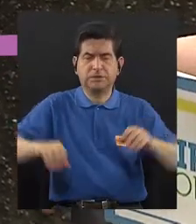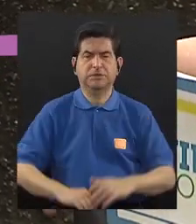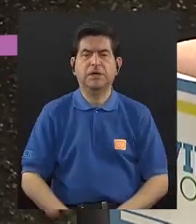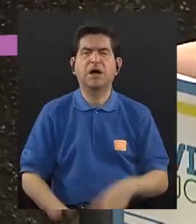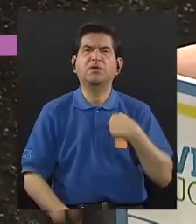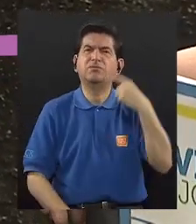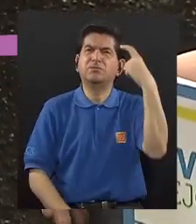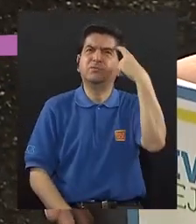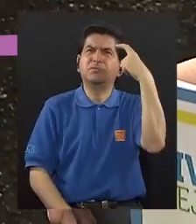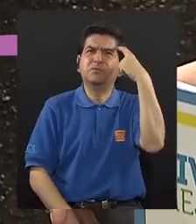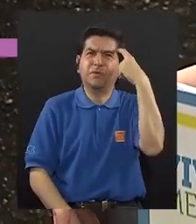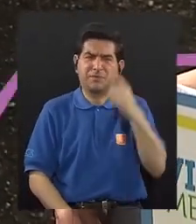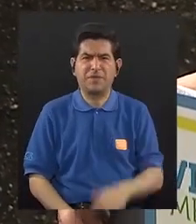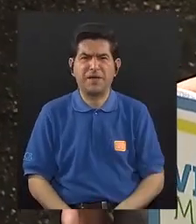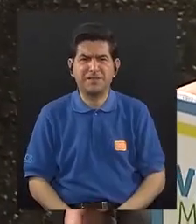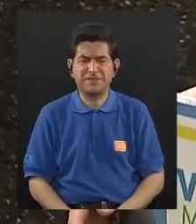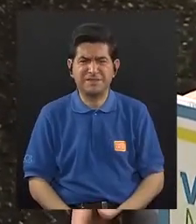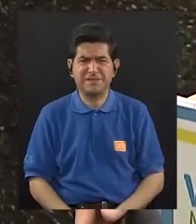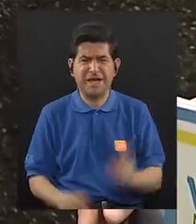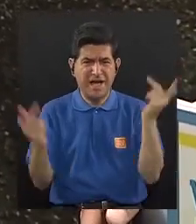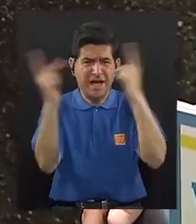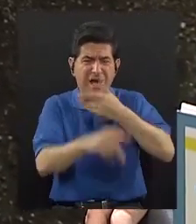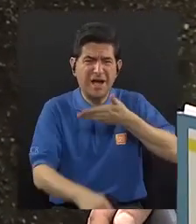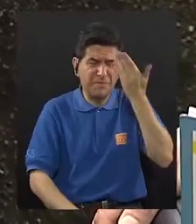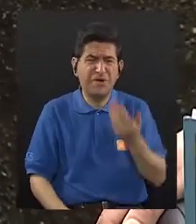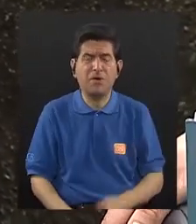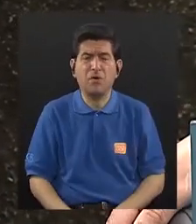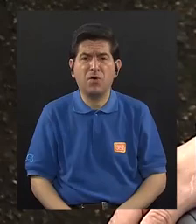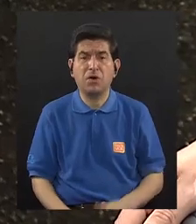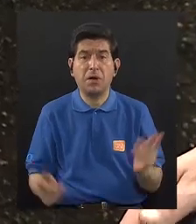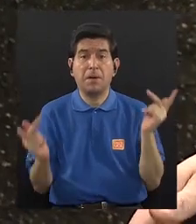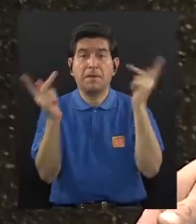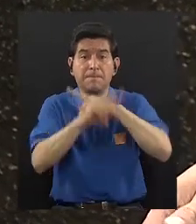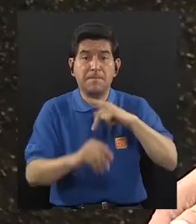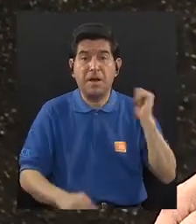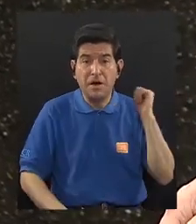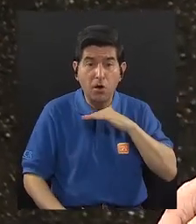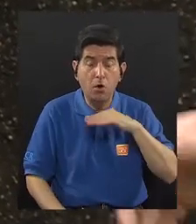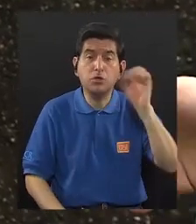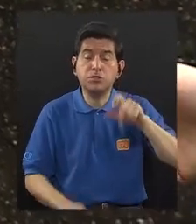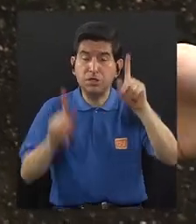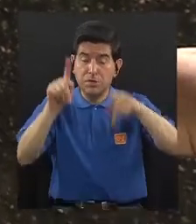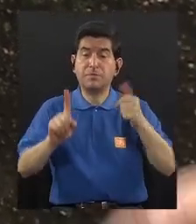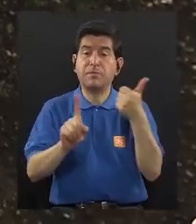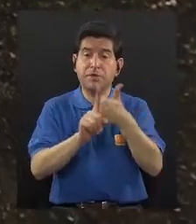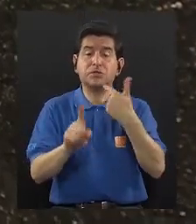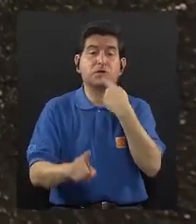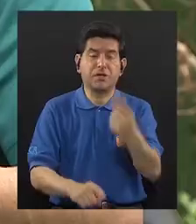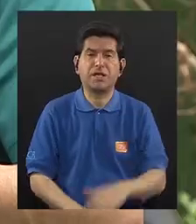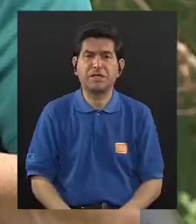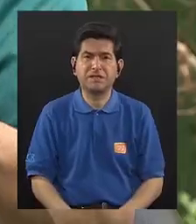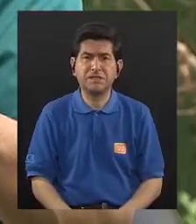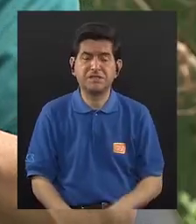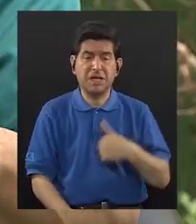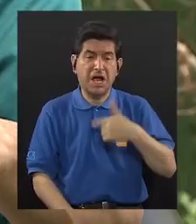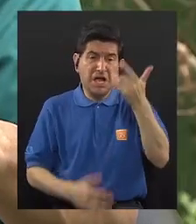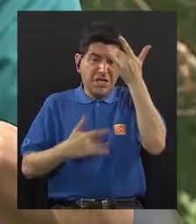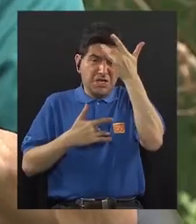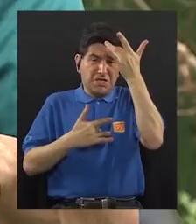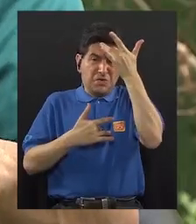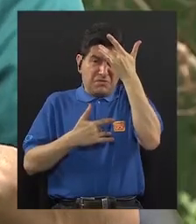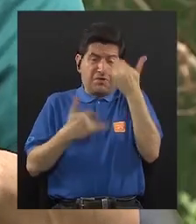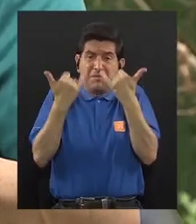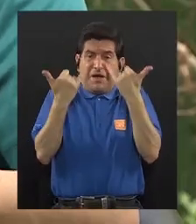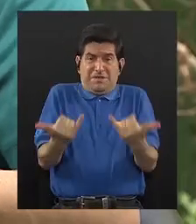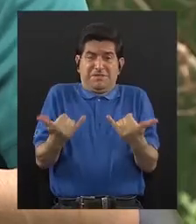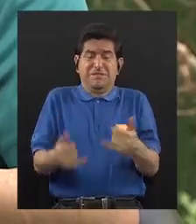y uno pensaría que entre más feo huele está más contaminado con exactamente contra la gente misma dice ay me voy a enfermar